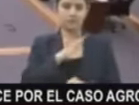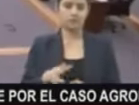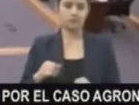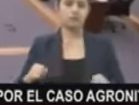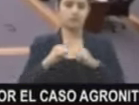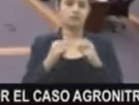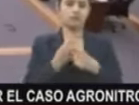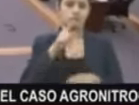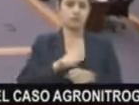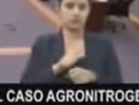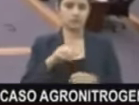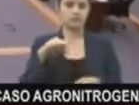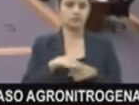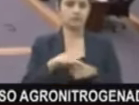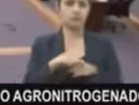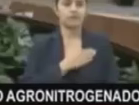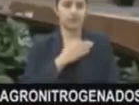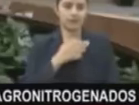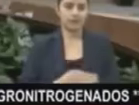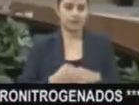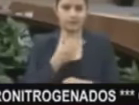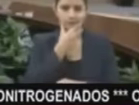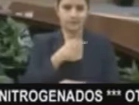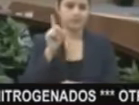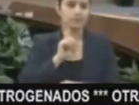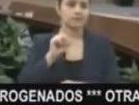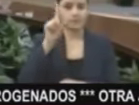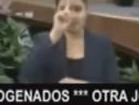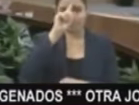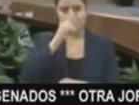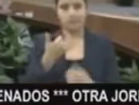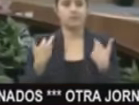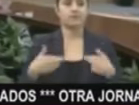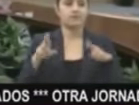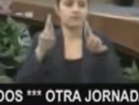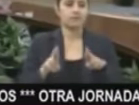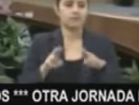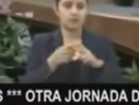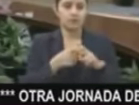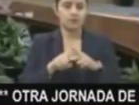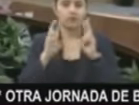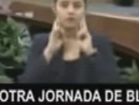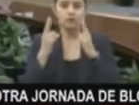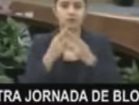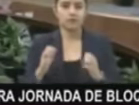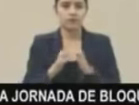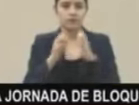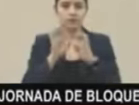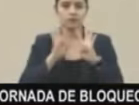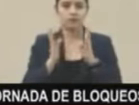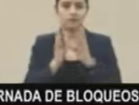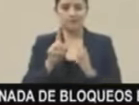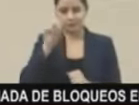de la sociedad, no de los partidos políticos, que soliciten que se realice una consulta popular para revocar o no